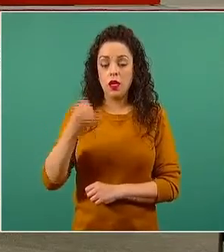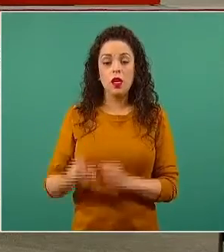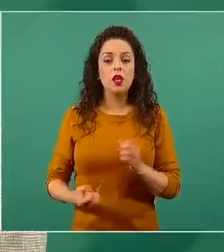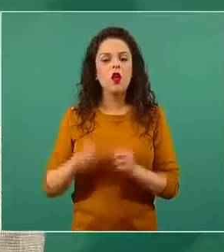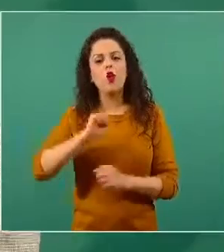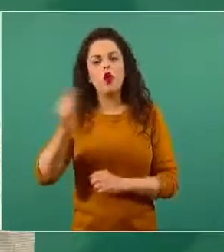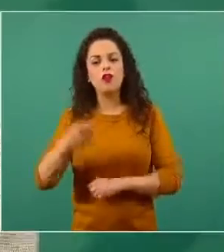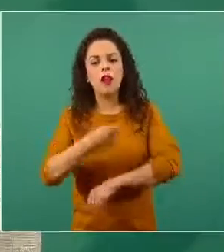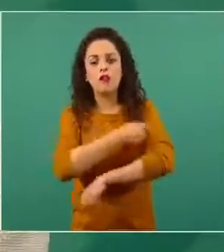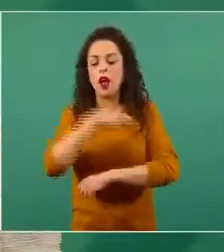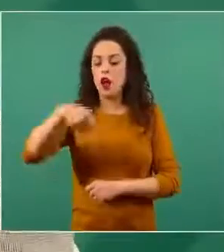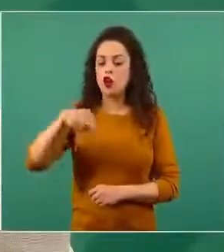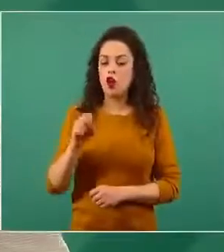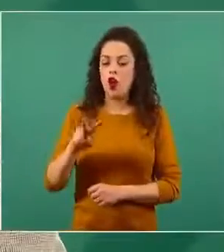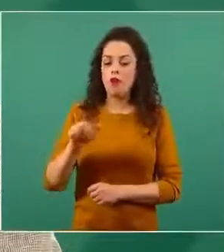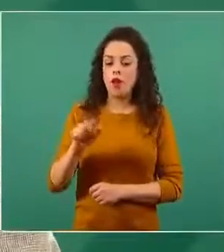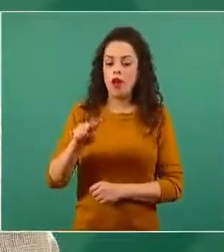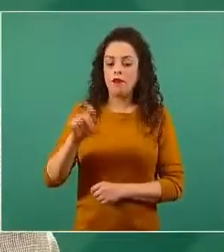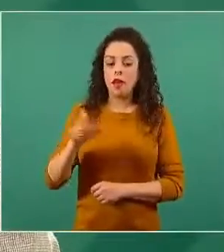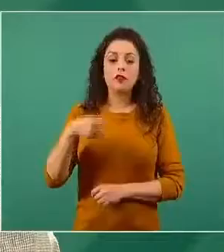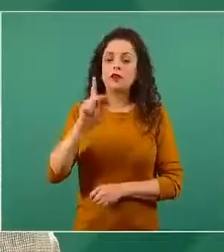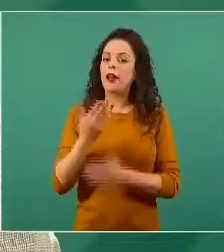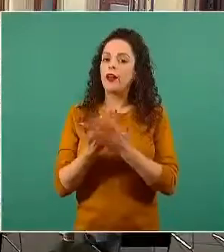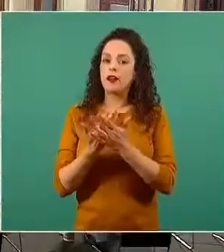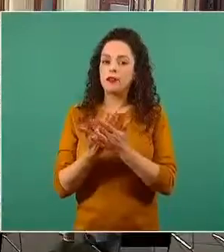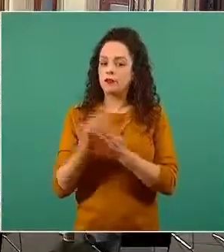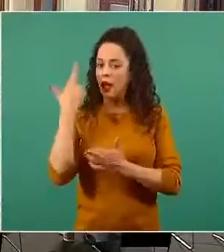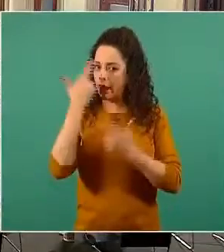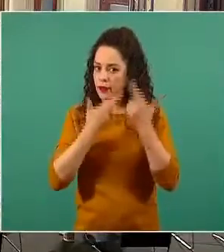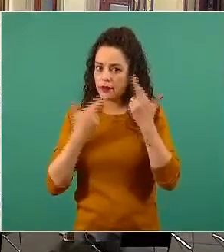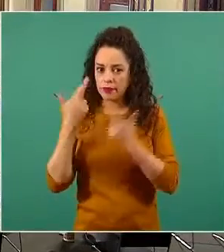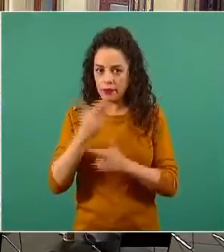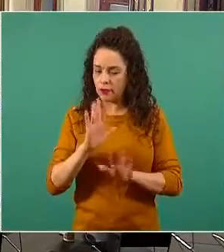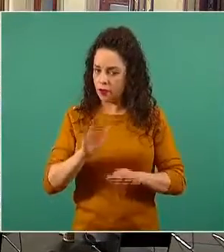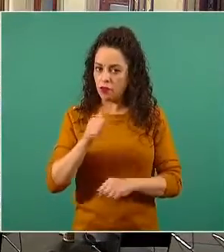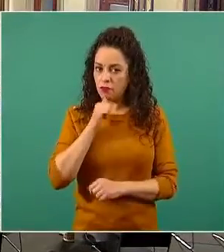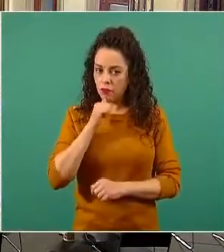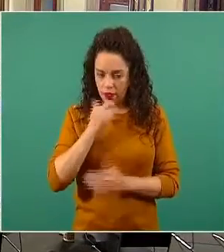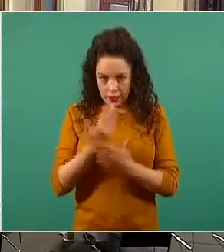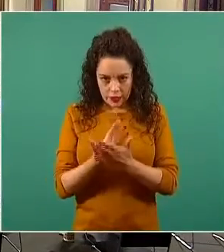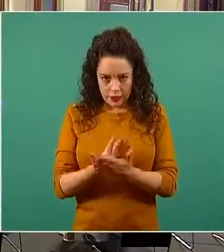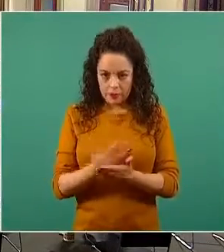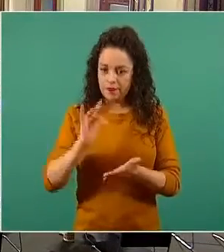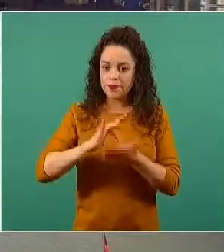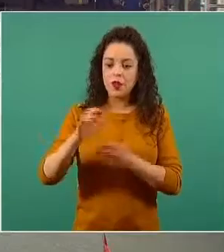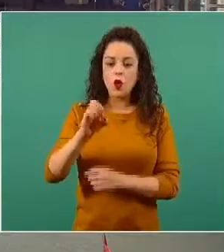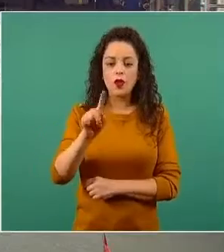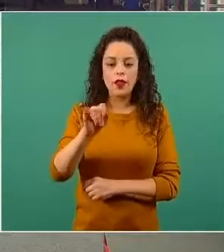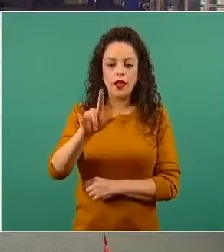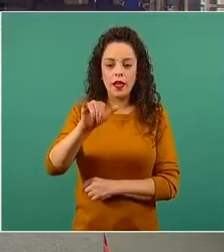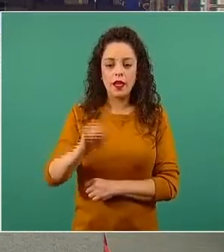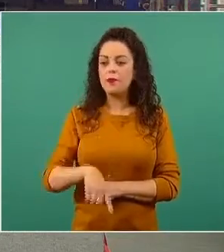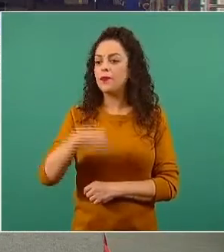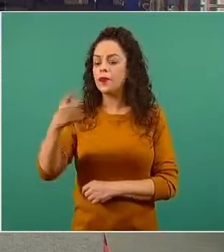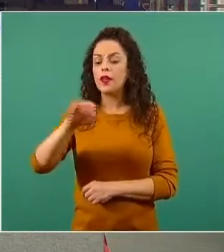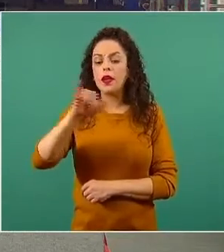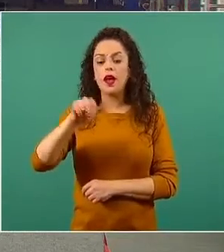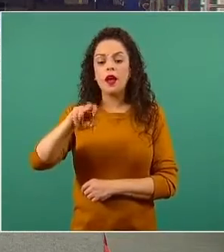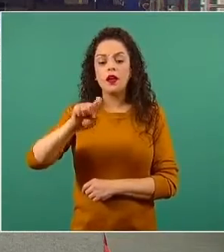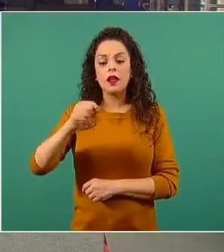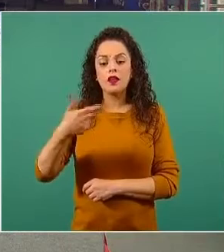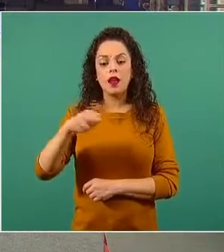Novavax, pero esas están todavía en proceso de análisis. Gracias, Otilia. Janet Galindo, Mundo